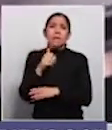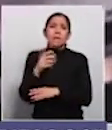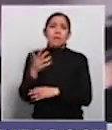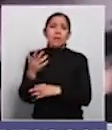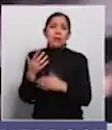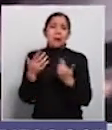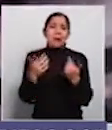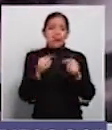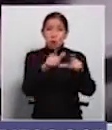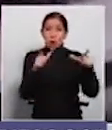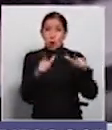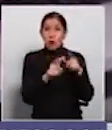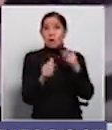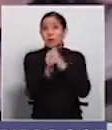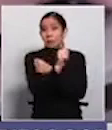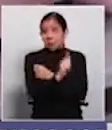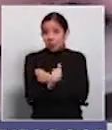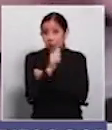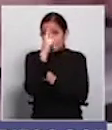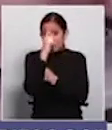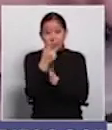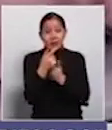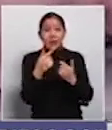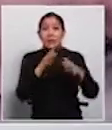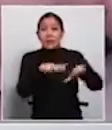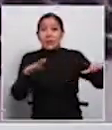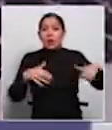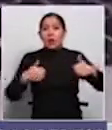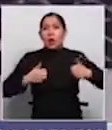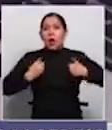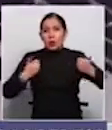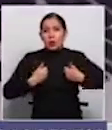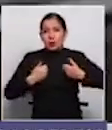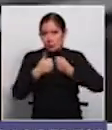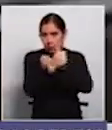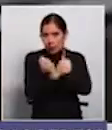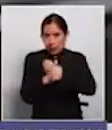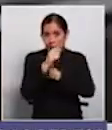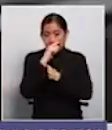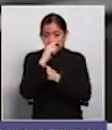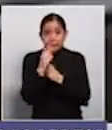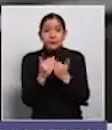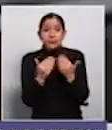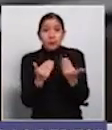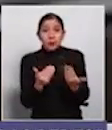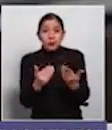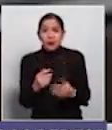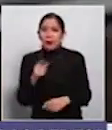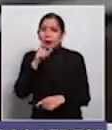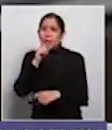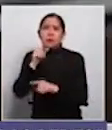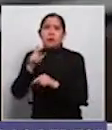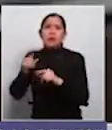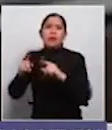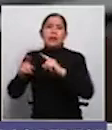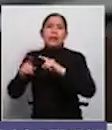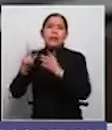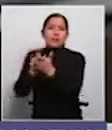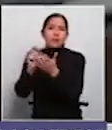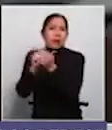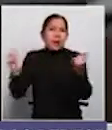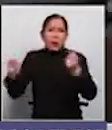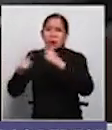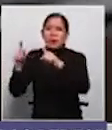de riesgo para nuestros niños y adolescentes y han sido relevados por la prensa nacional e